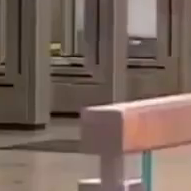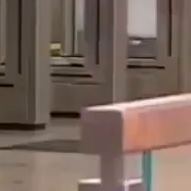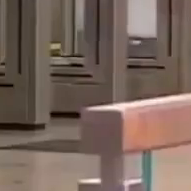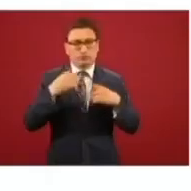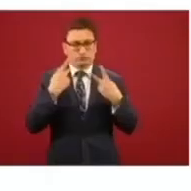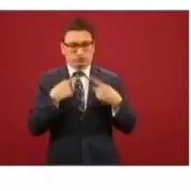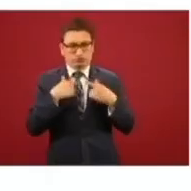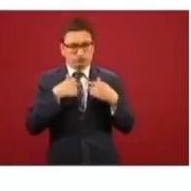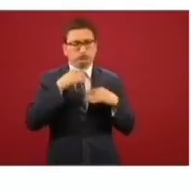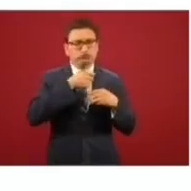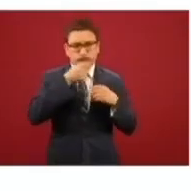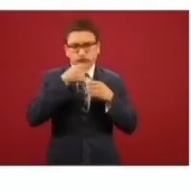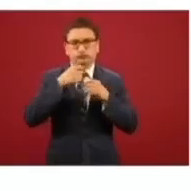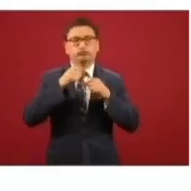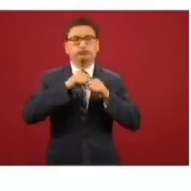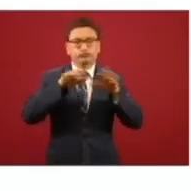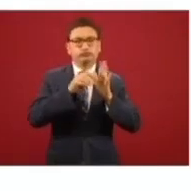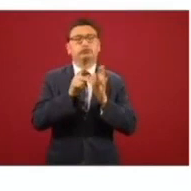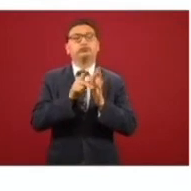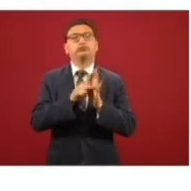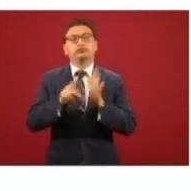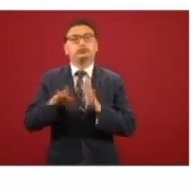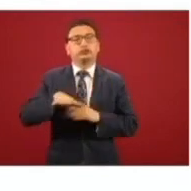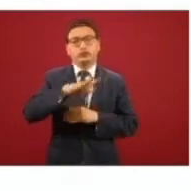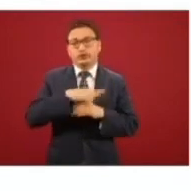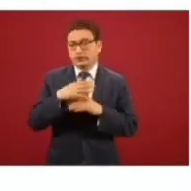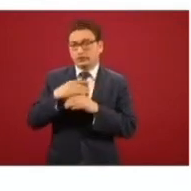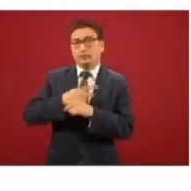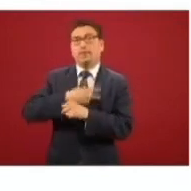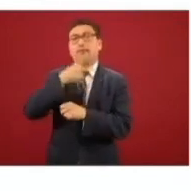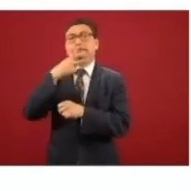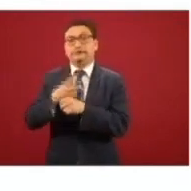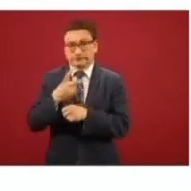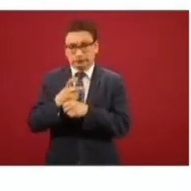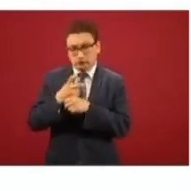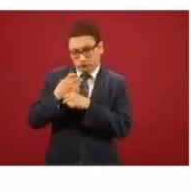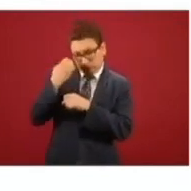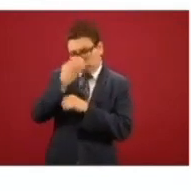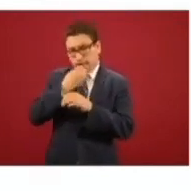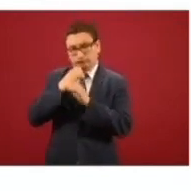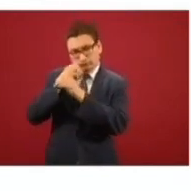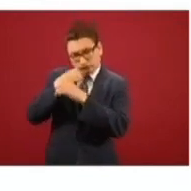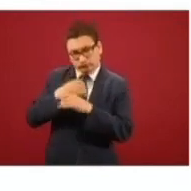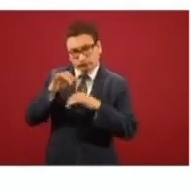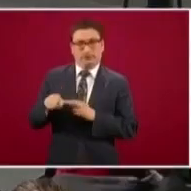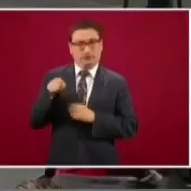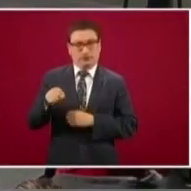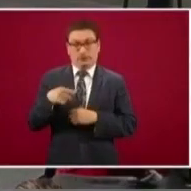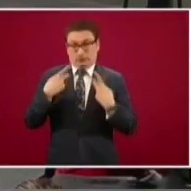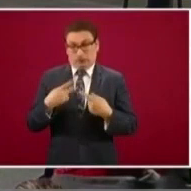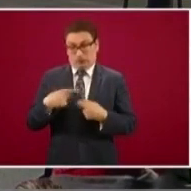días o más, dependiendo la gravedad en la que se encontraban. Estas eran observadas en su evolución de mejora